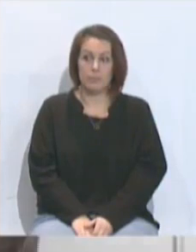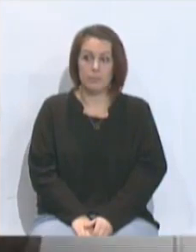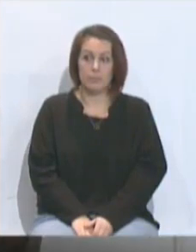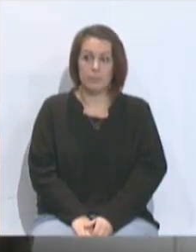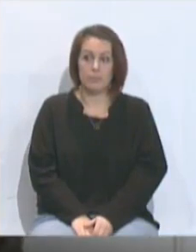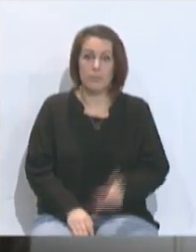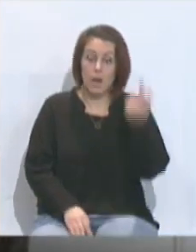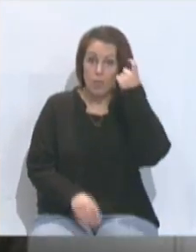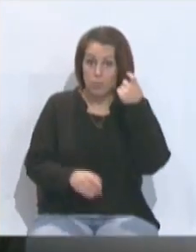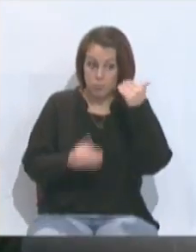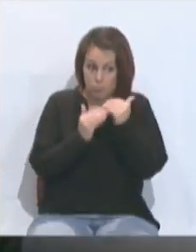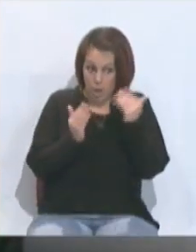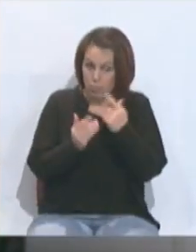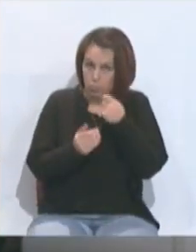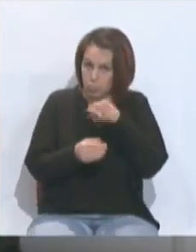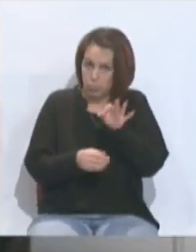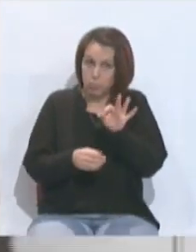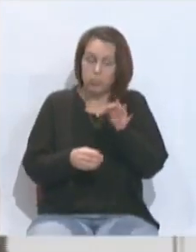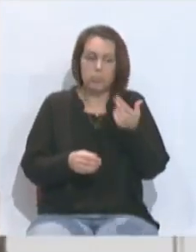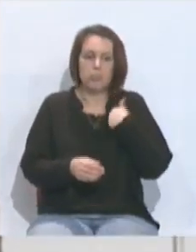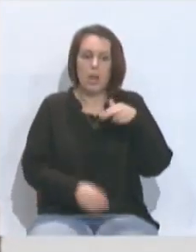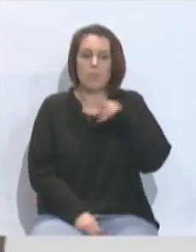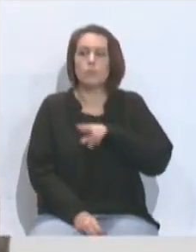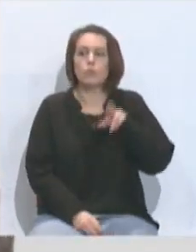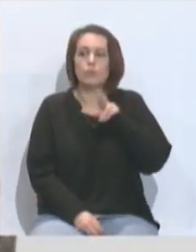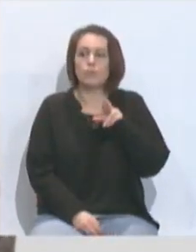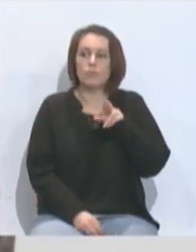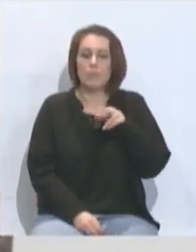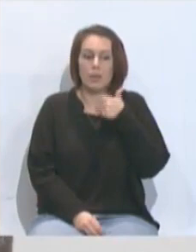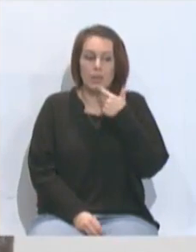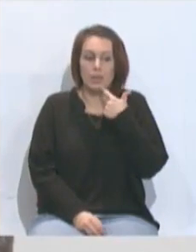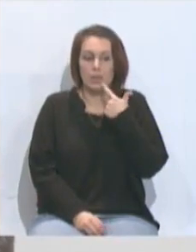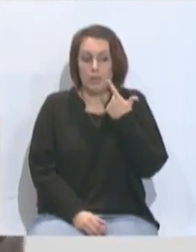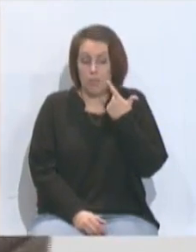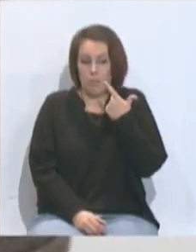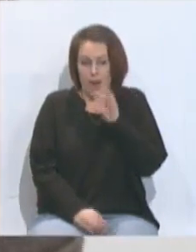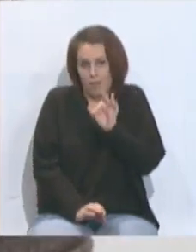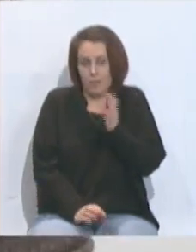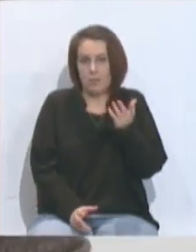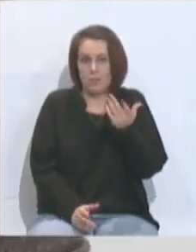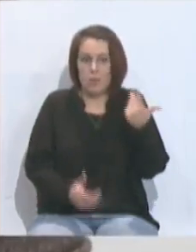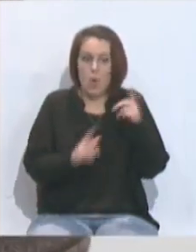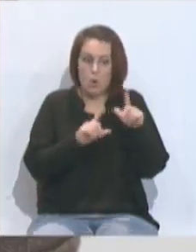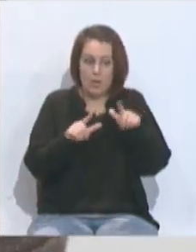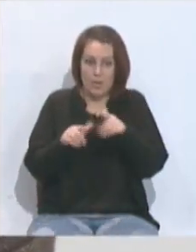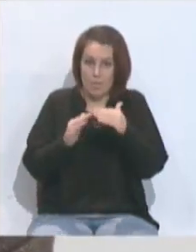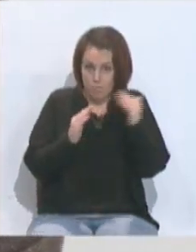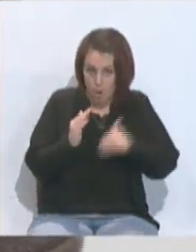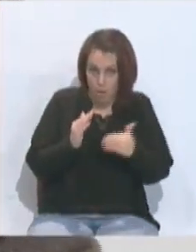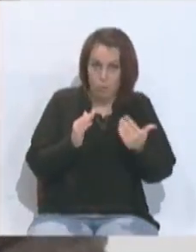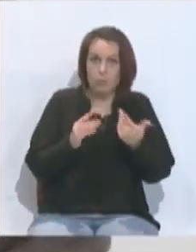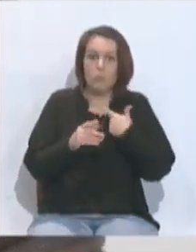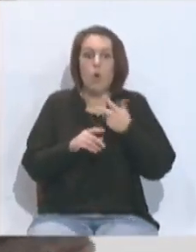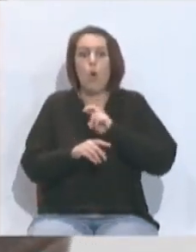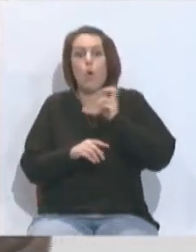Hay menos alumnos, hay que reconocerlo, y eso, repito, nadie lo puede negar. Y hay menos unidades en un lado, en secundaria, por ejemplo,